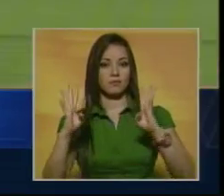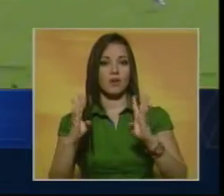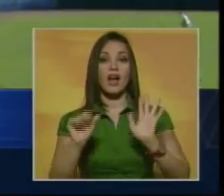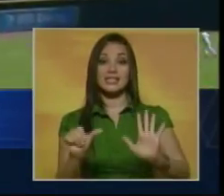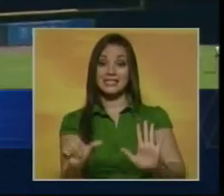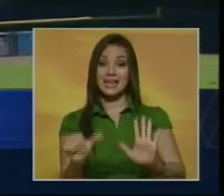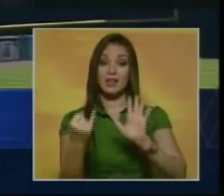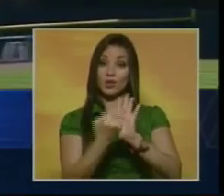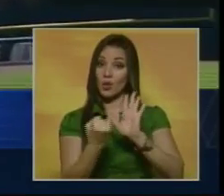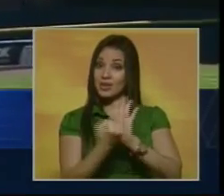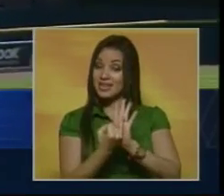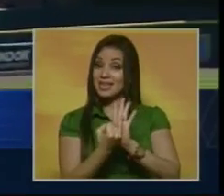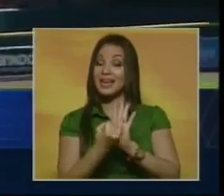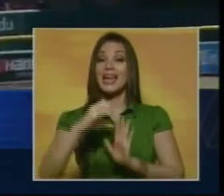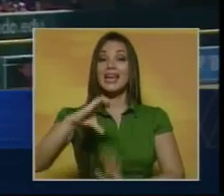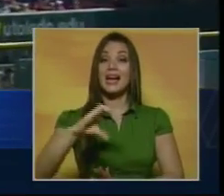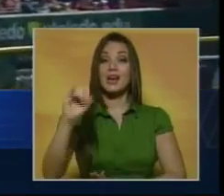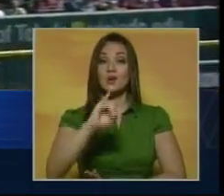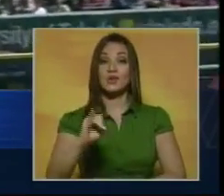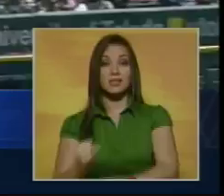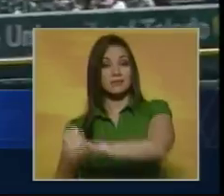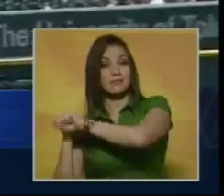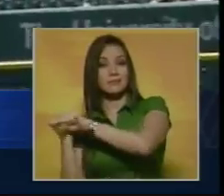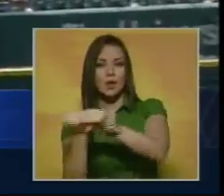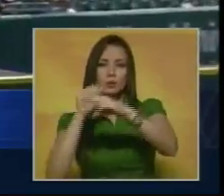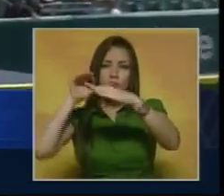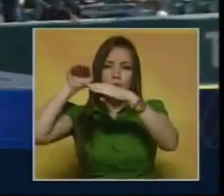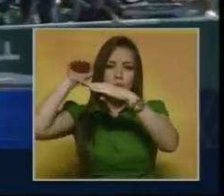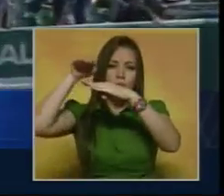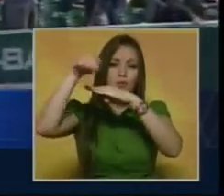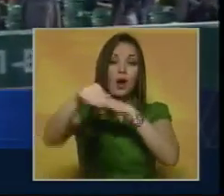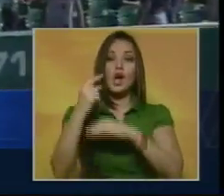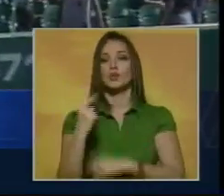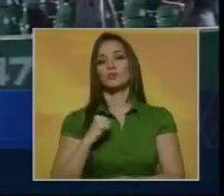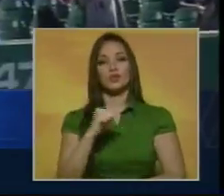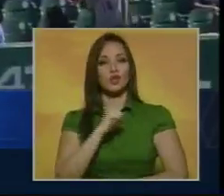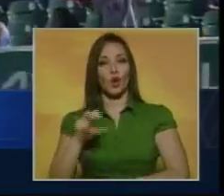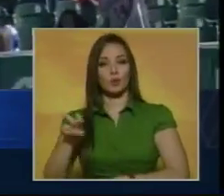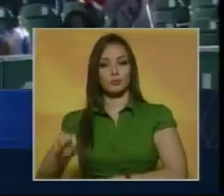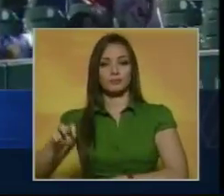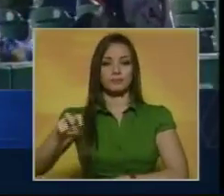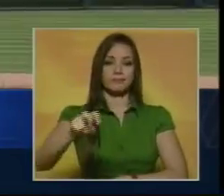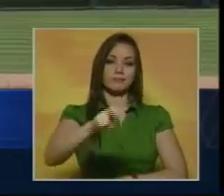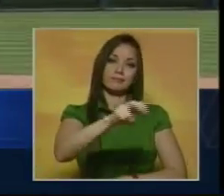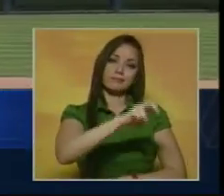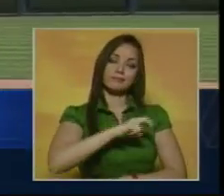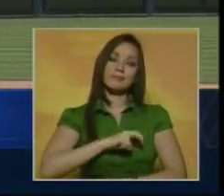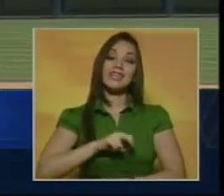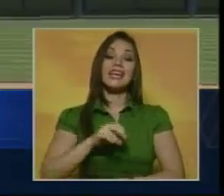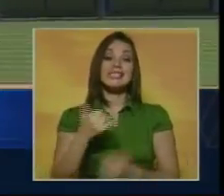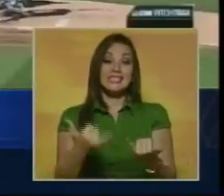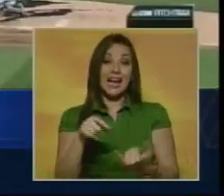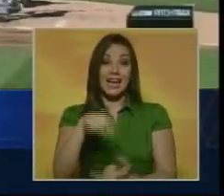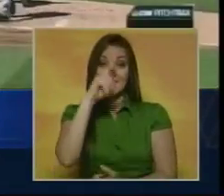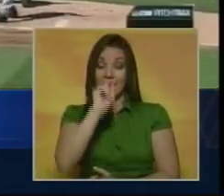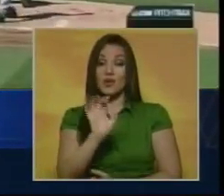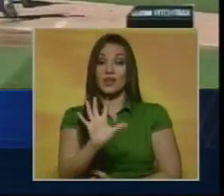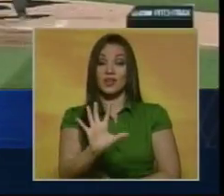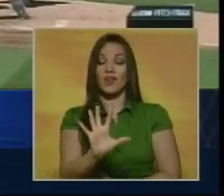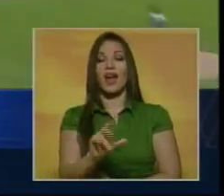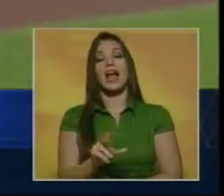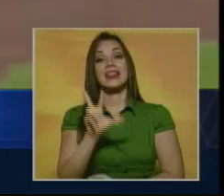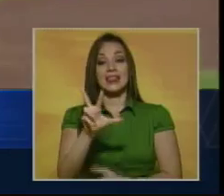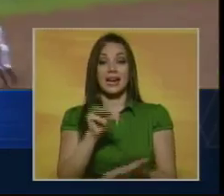inning y Carlos Sánchez que conecta jonrón solitario por el jardín izquierdo, 5º del año para el maracayero que se fue de 3-3